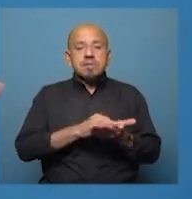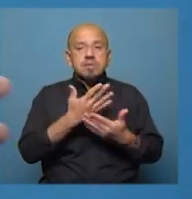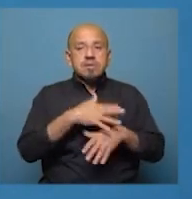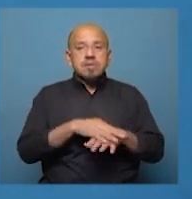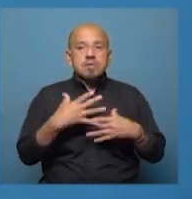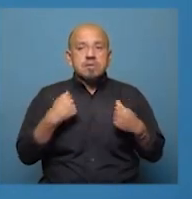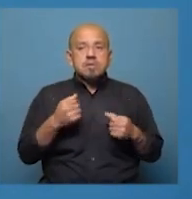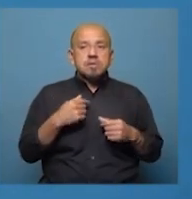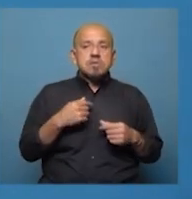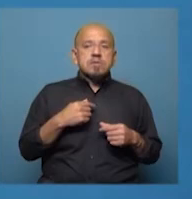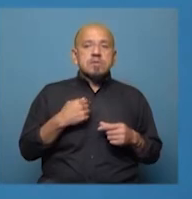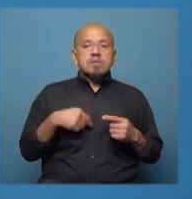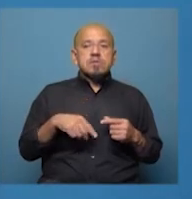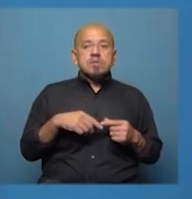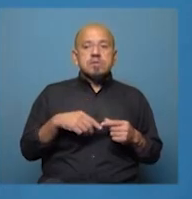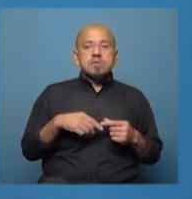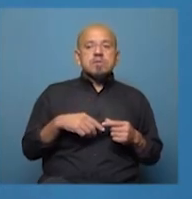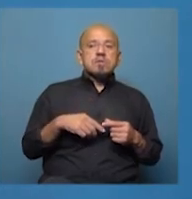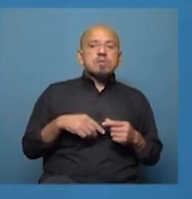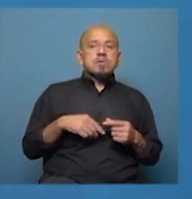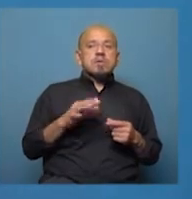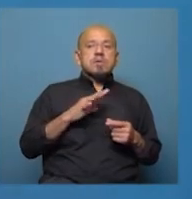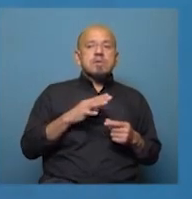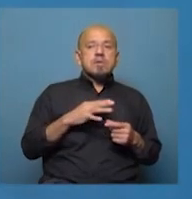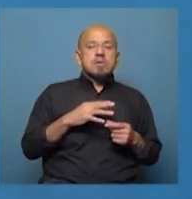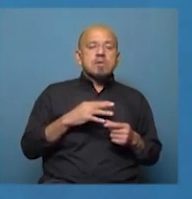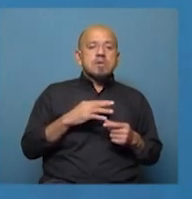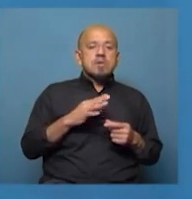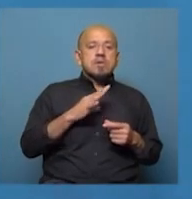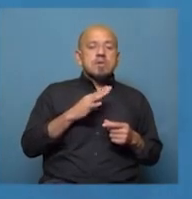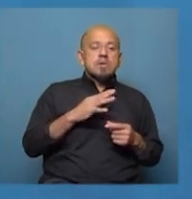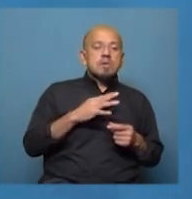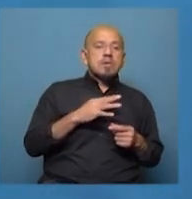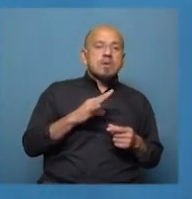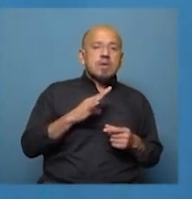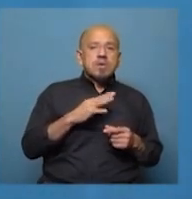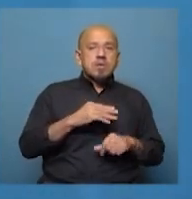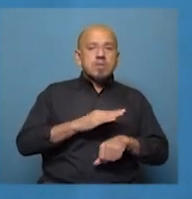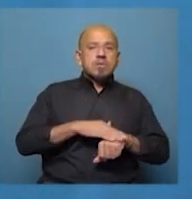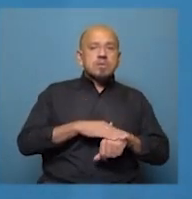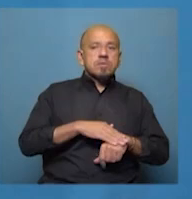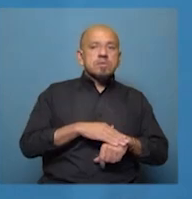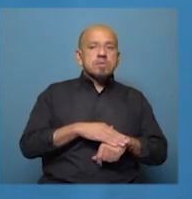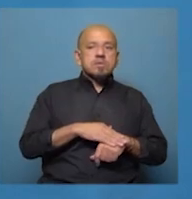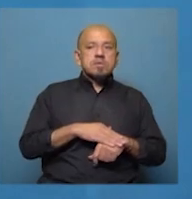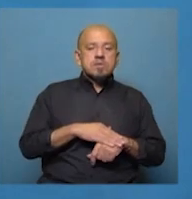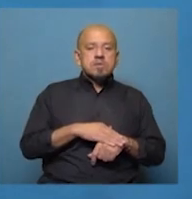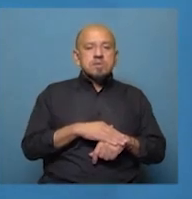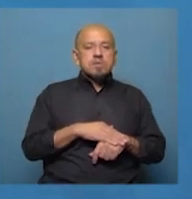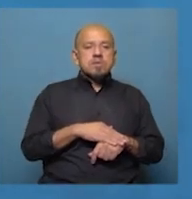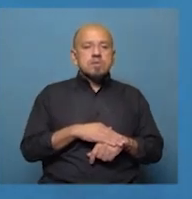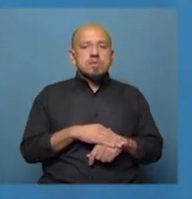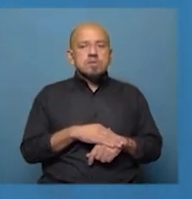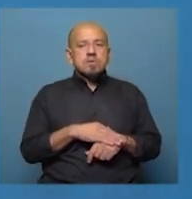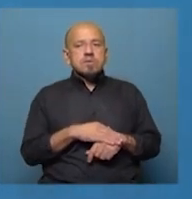al sector privado a casa Galicia debió de controlar y ahí tienen una responsabilidad con este tema con este tema